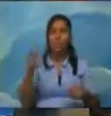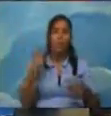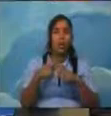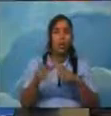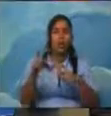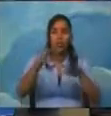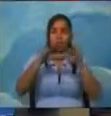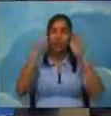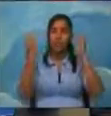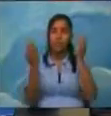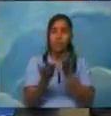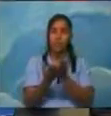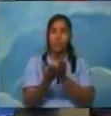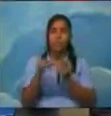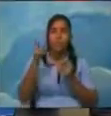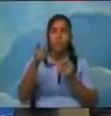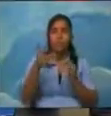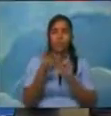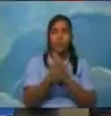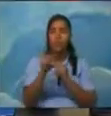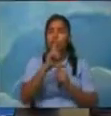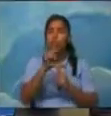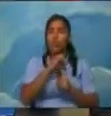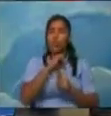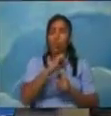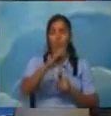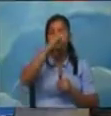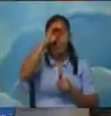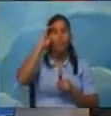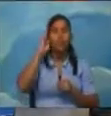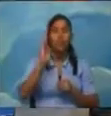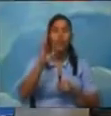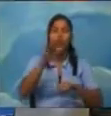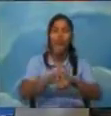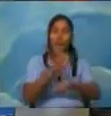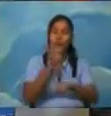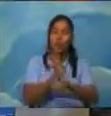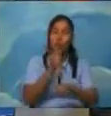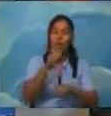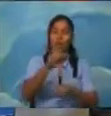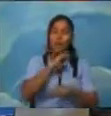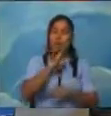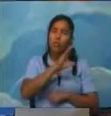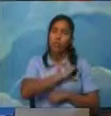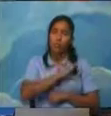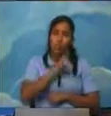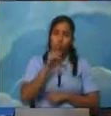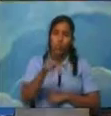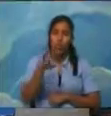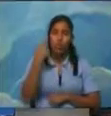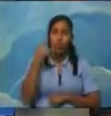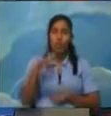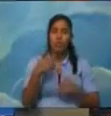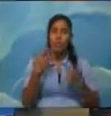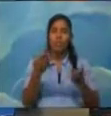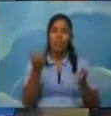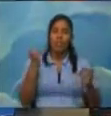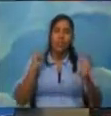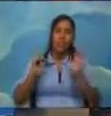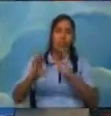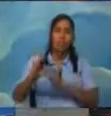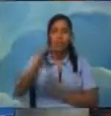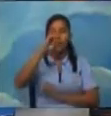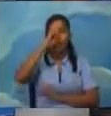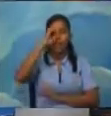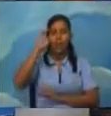del mundo, la causa no es de Dios, la culpa es suya por haberle dado la espalda